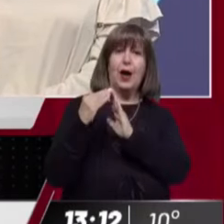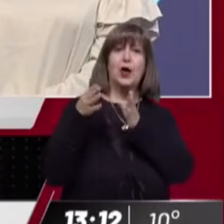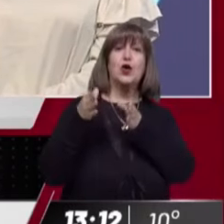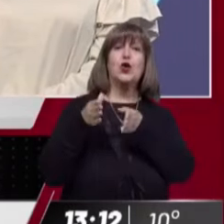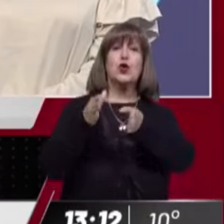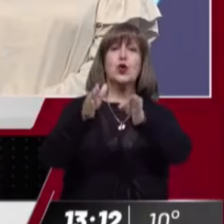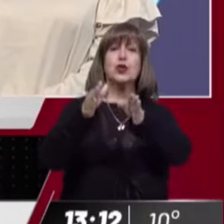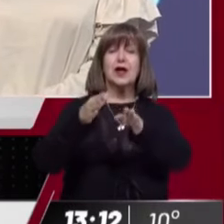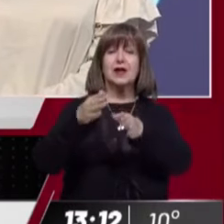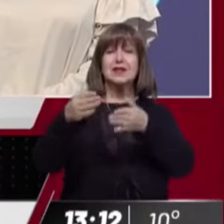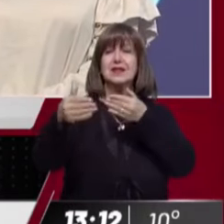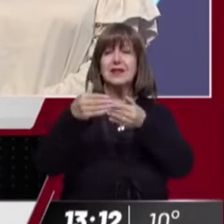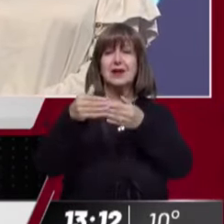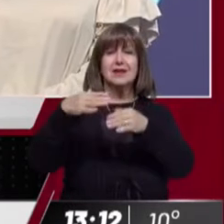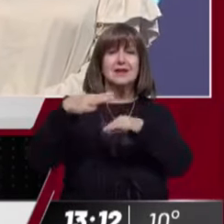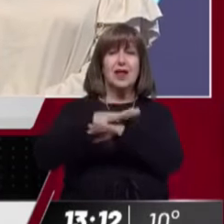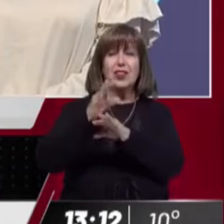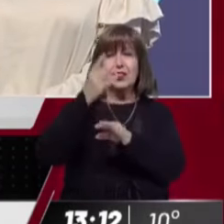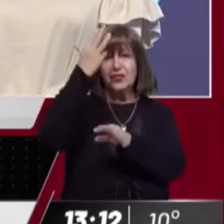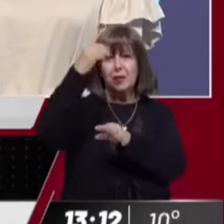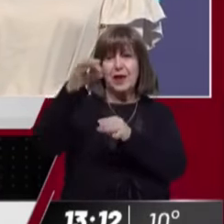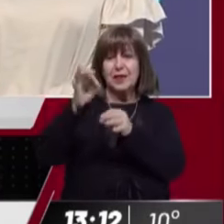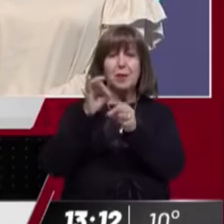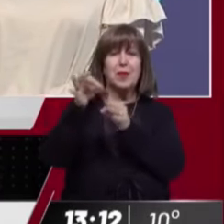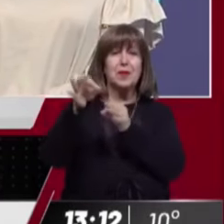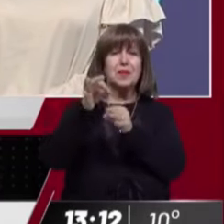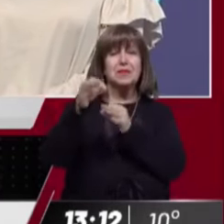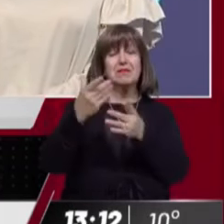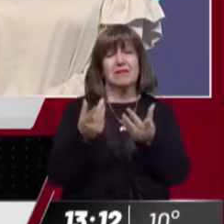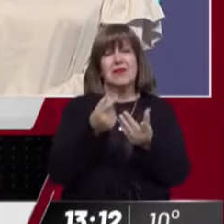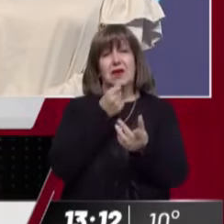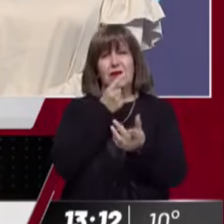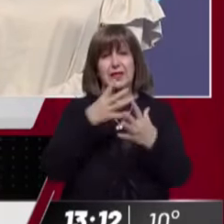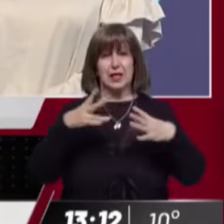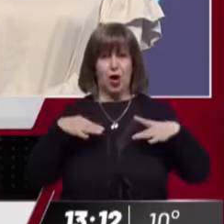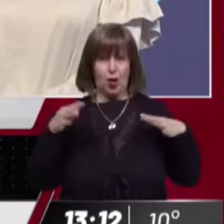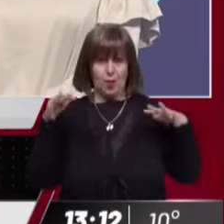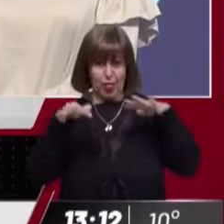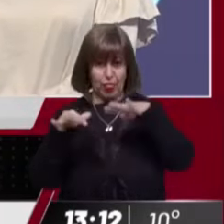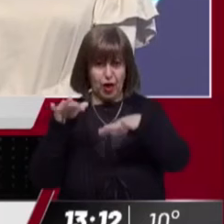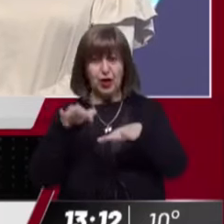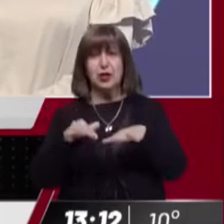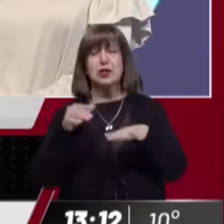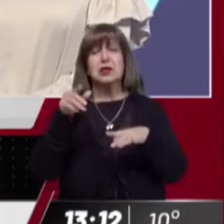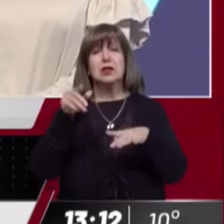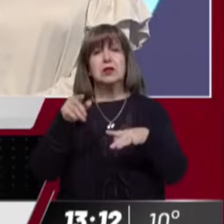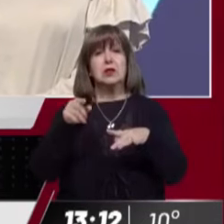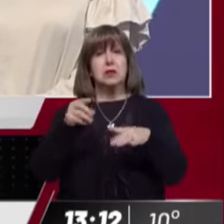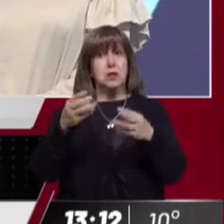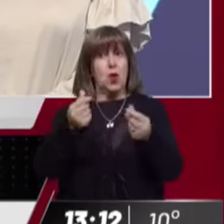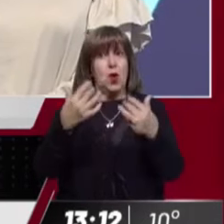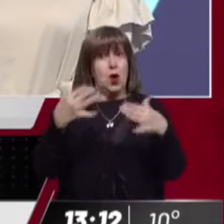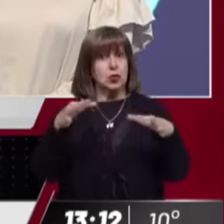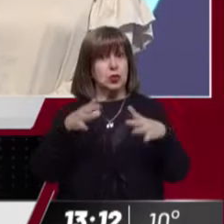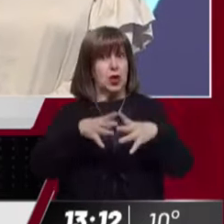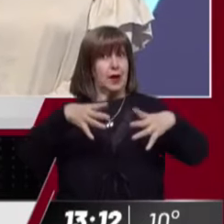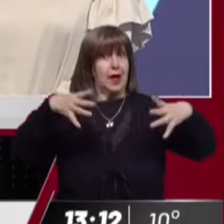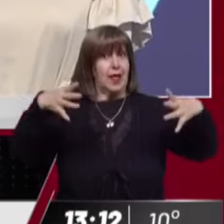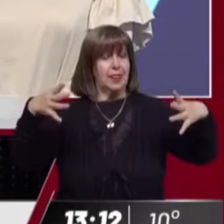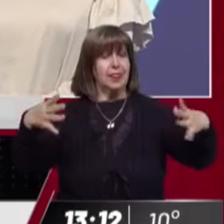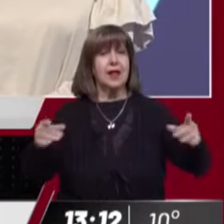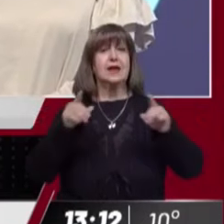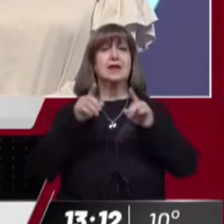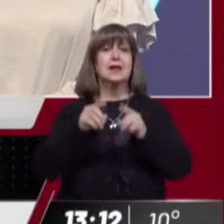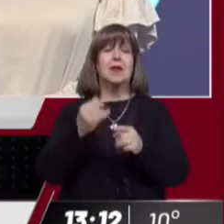ruta, muy cerca de la ciudad, por lo tanto puede venir muchísima gente de diferentes lugares, no solo de San Martín. Claro. Por lo tanto, bueno, y también venimos de un fin de